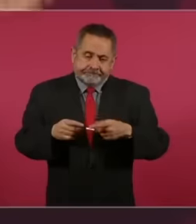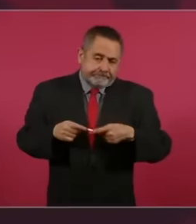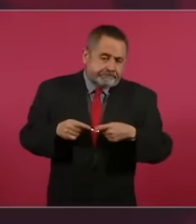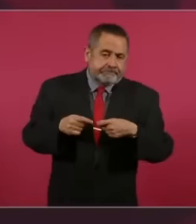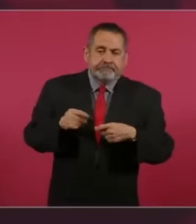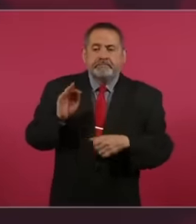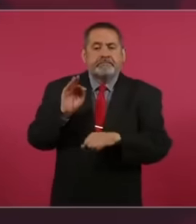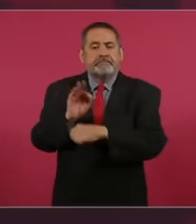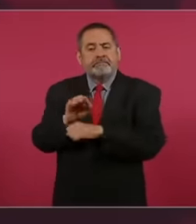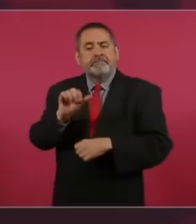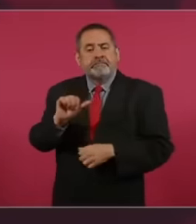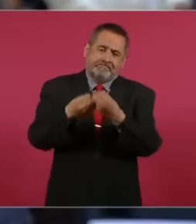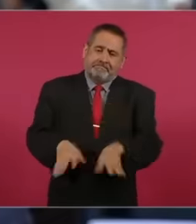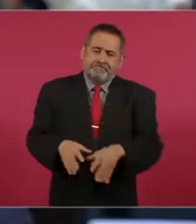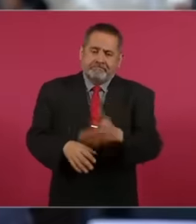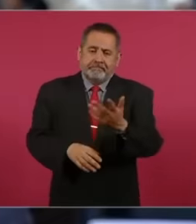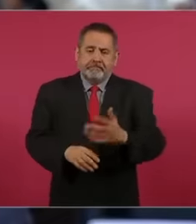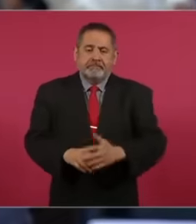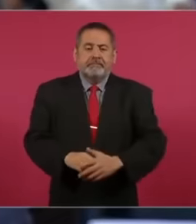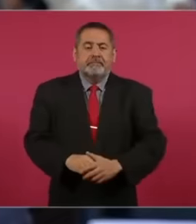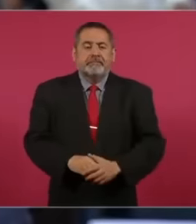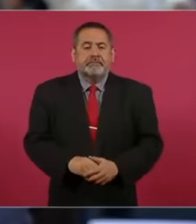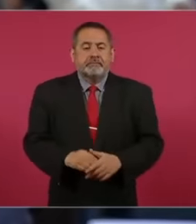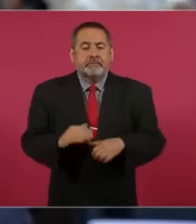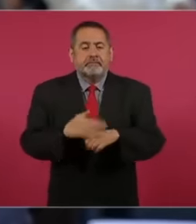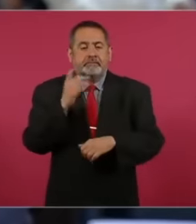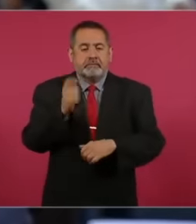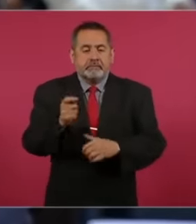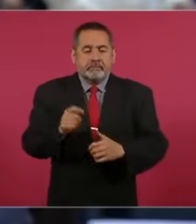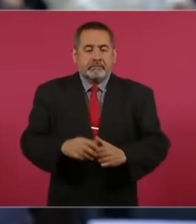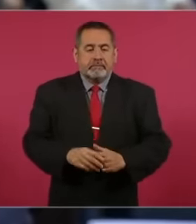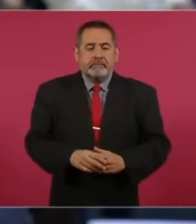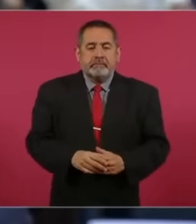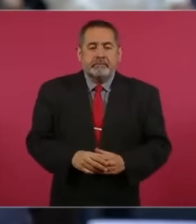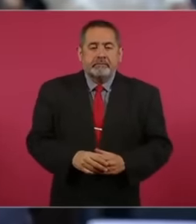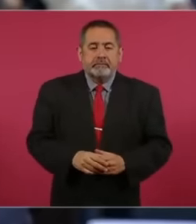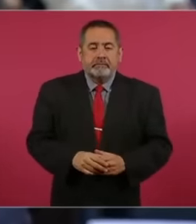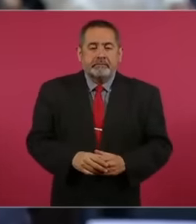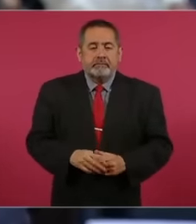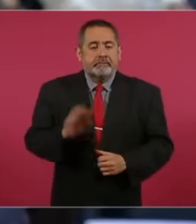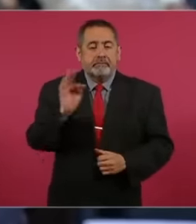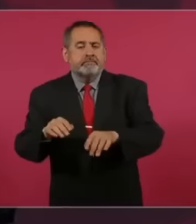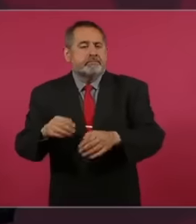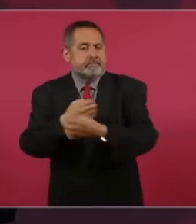garantizarle a los jóvenes su derecho al trabajo, su derecho a la educación,